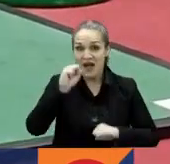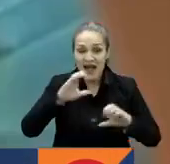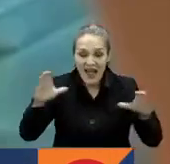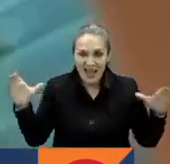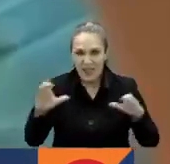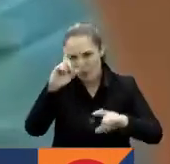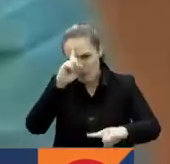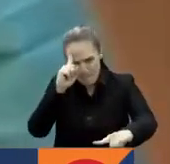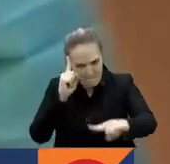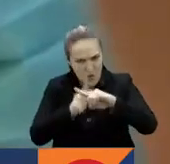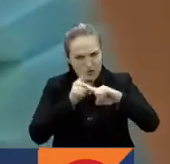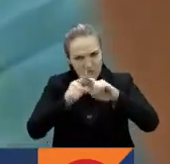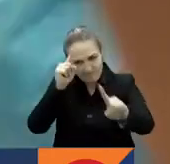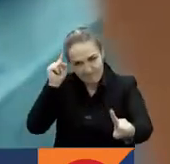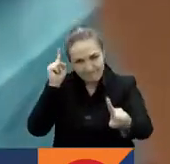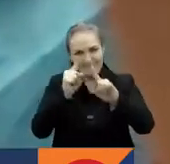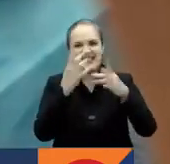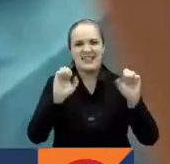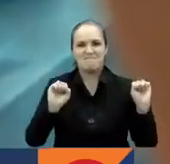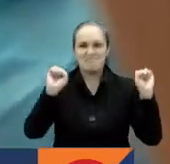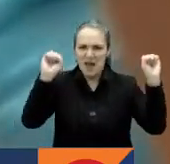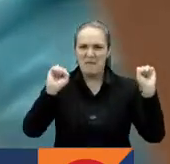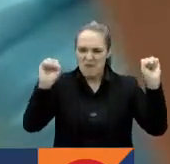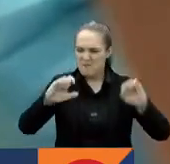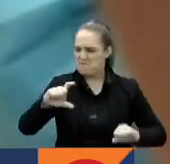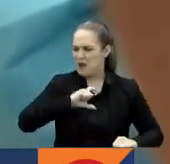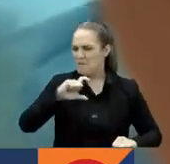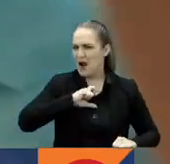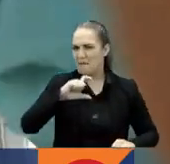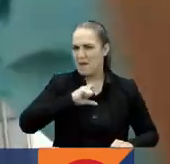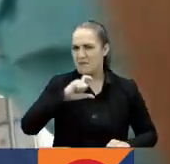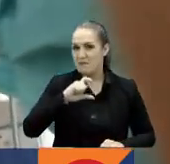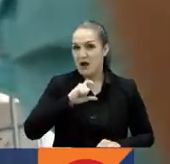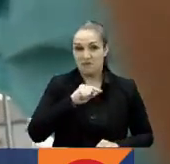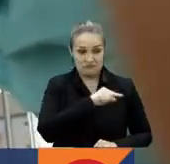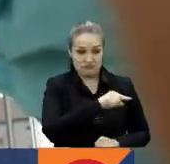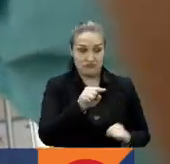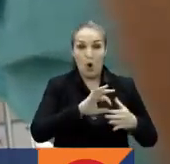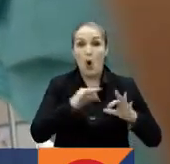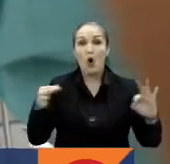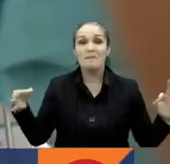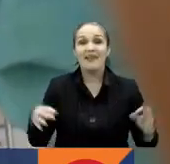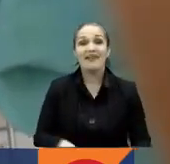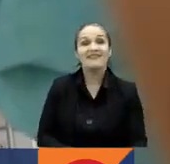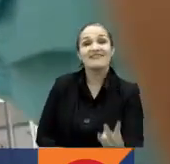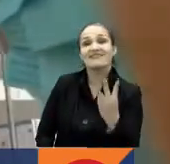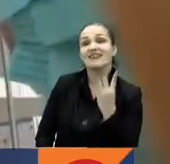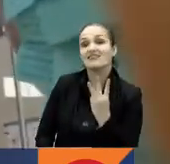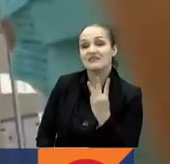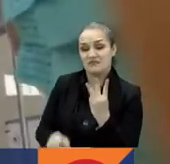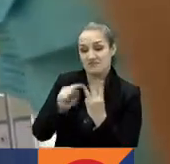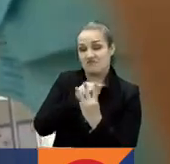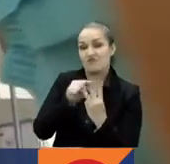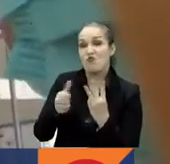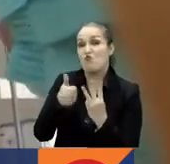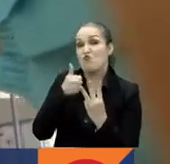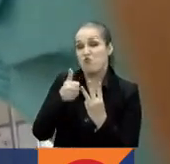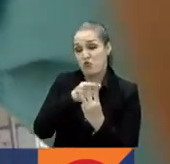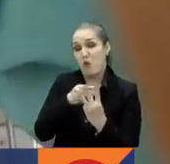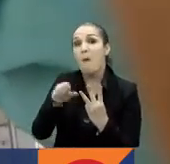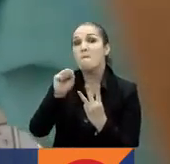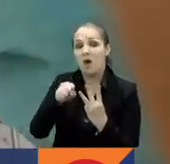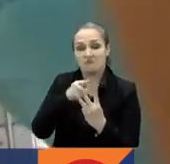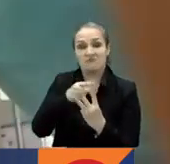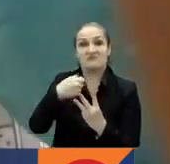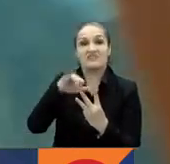en grande, que trabaja en grande, y hemos traído a Juegos Olímpicos tres atletas que tienen claras opciones de ser medallistas. Si no